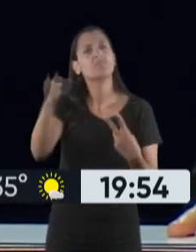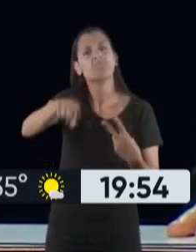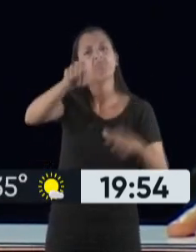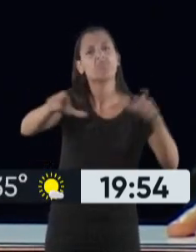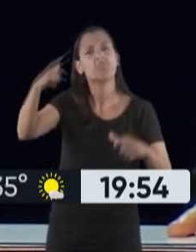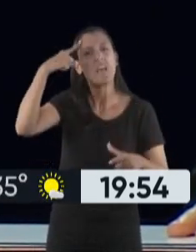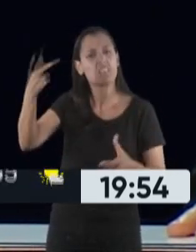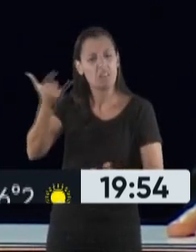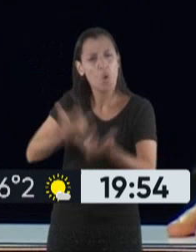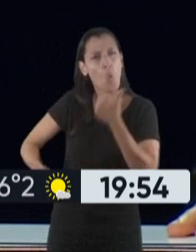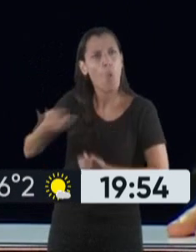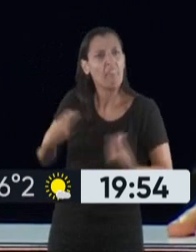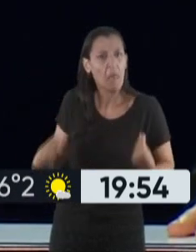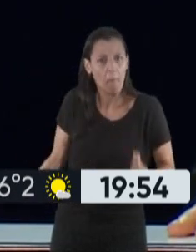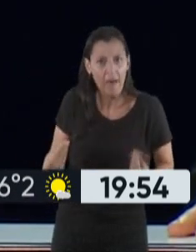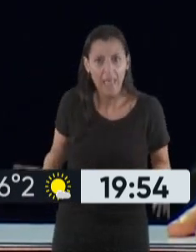este tipo?